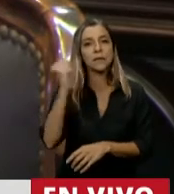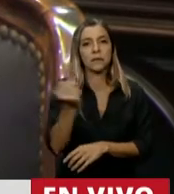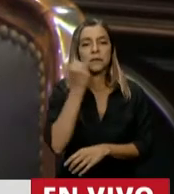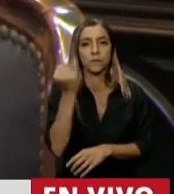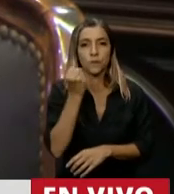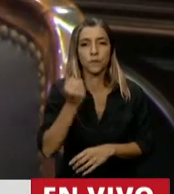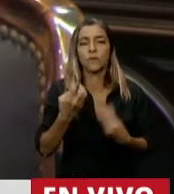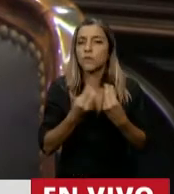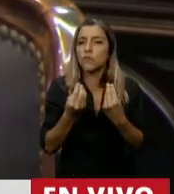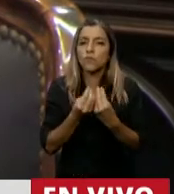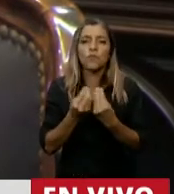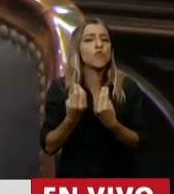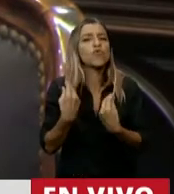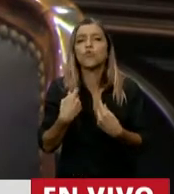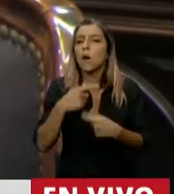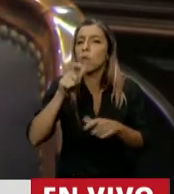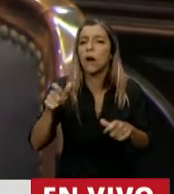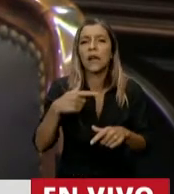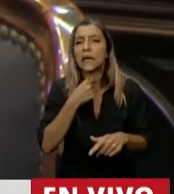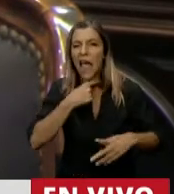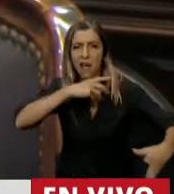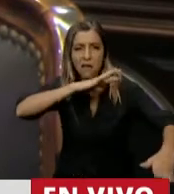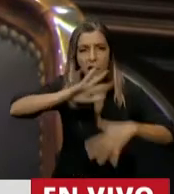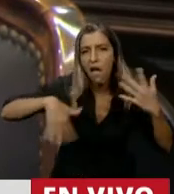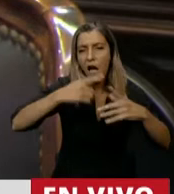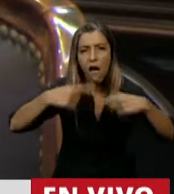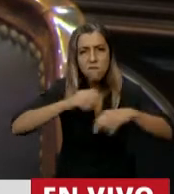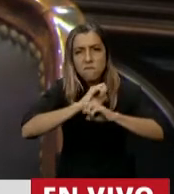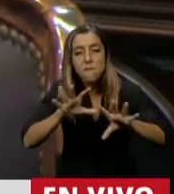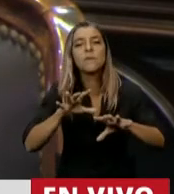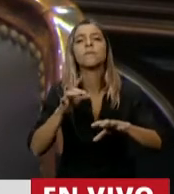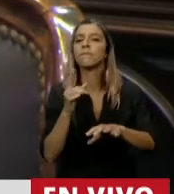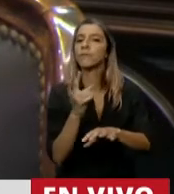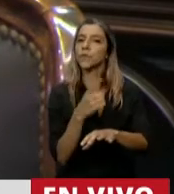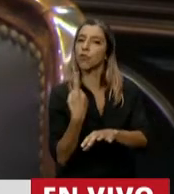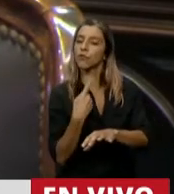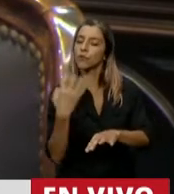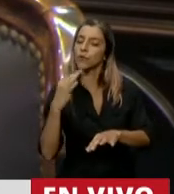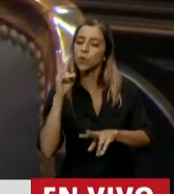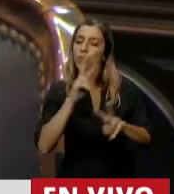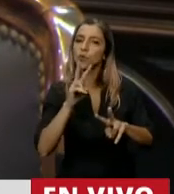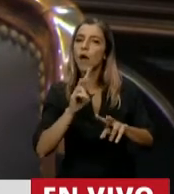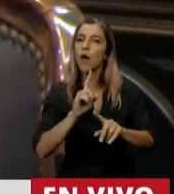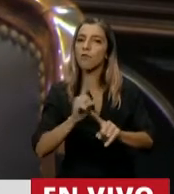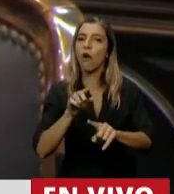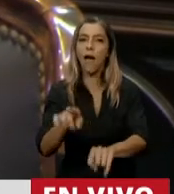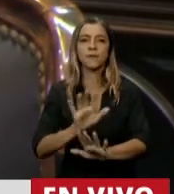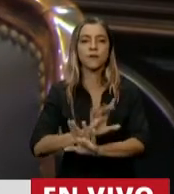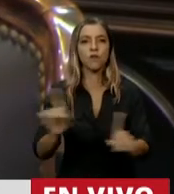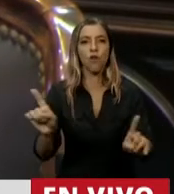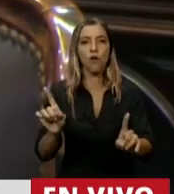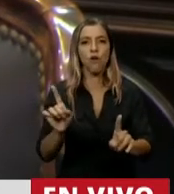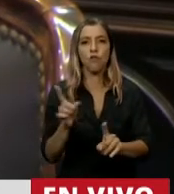promueven el caos nosotros tenemos que estar y no avalar que cuando peor mejor